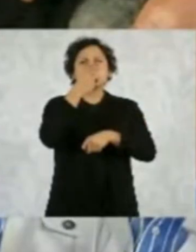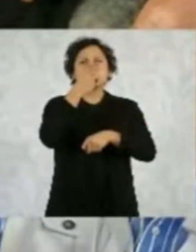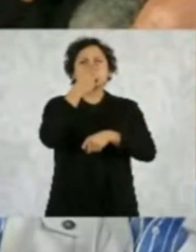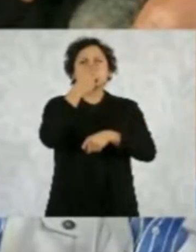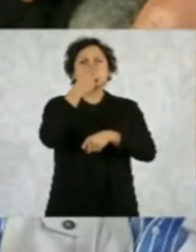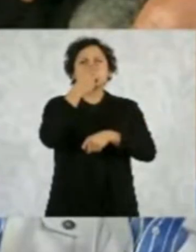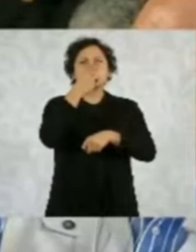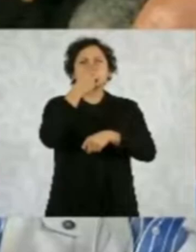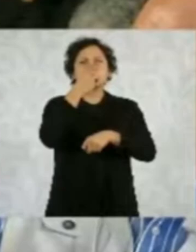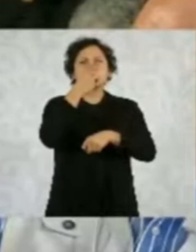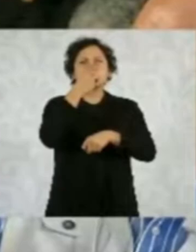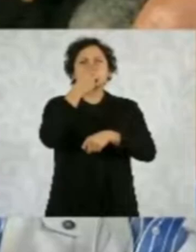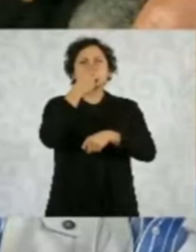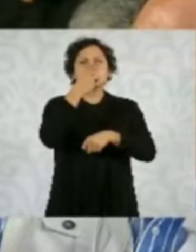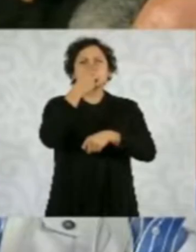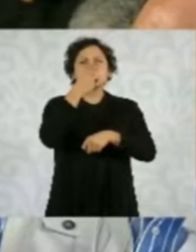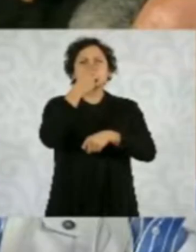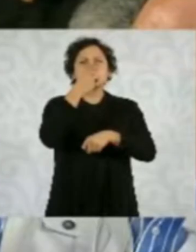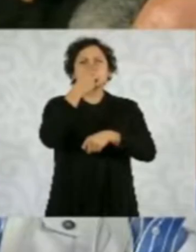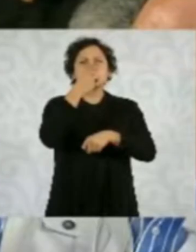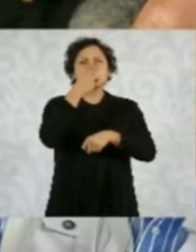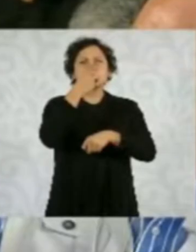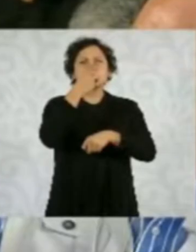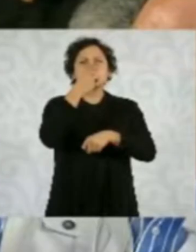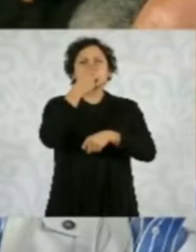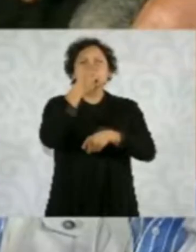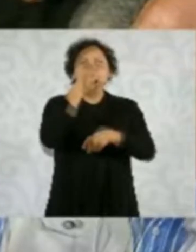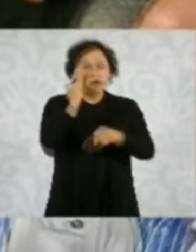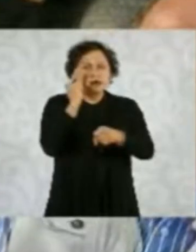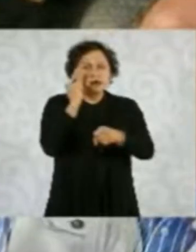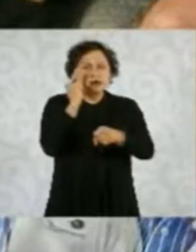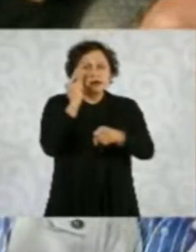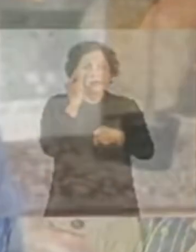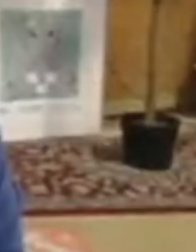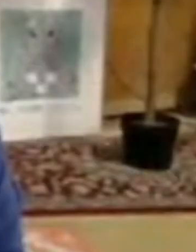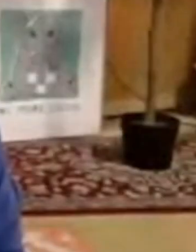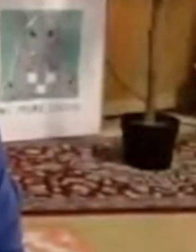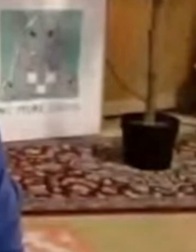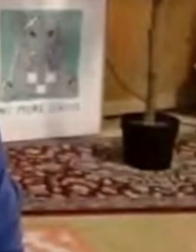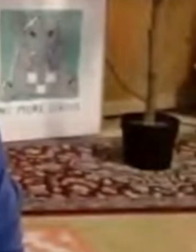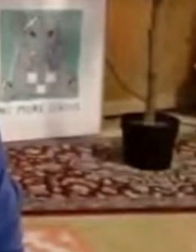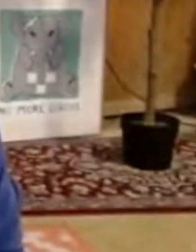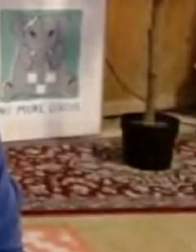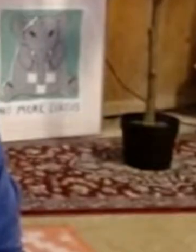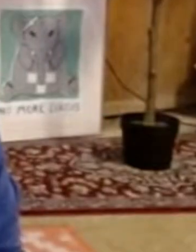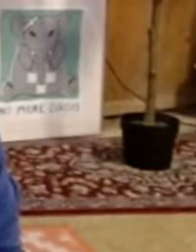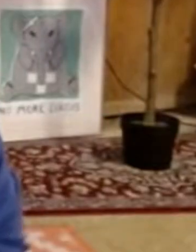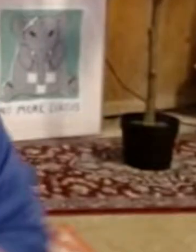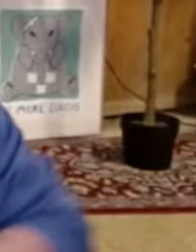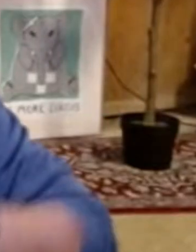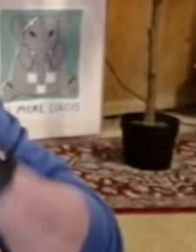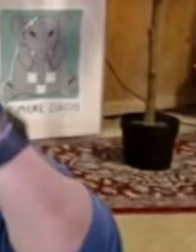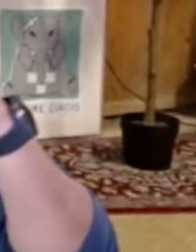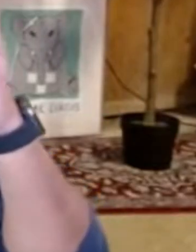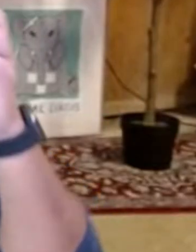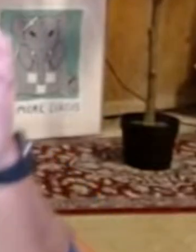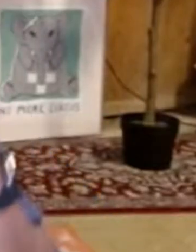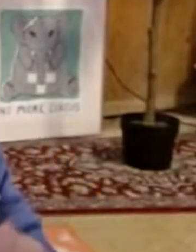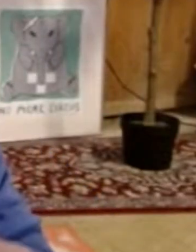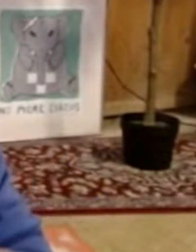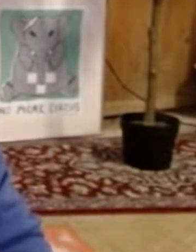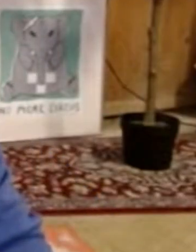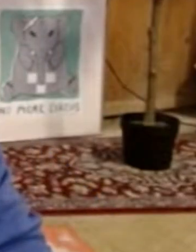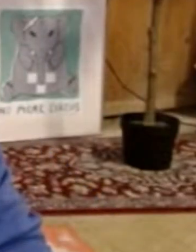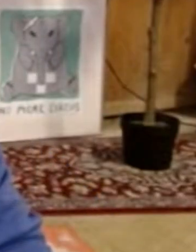verdad como no Queremos celebrar querido Ricardo otro aniversario más de lo que pues algunos